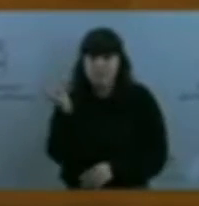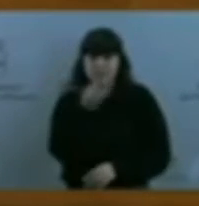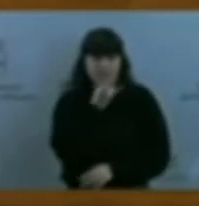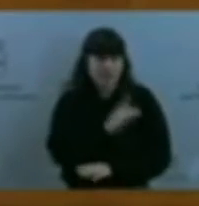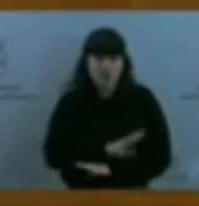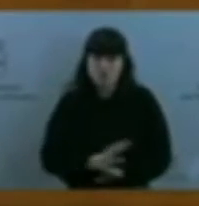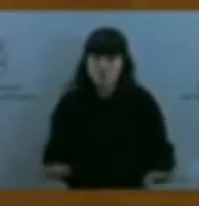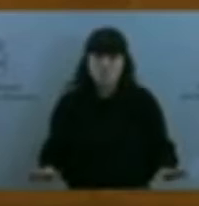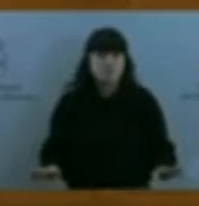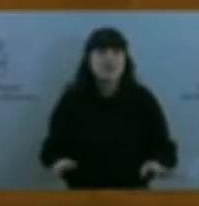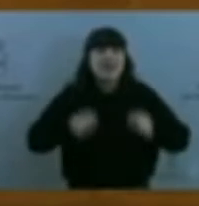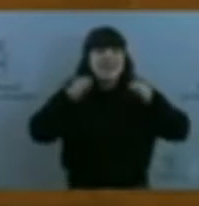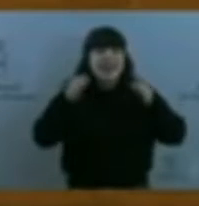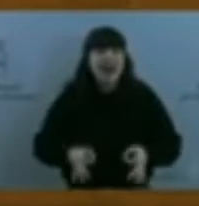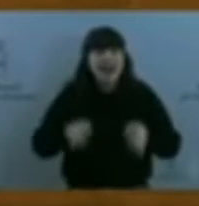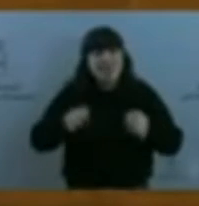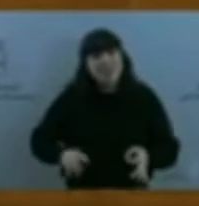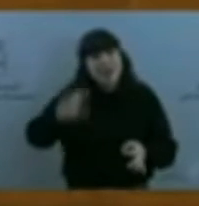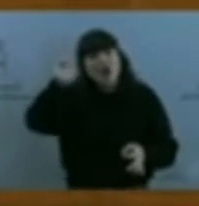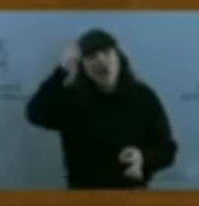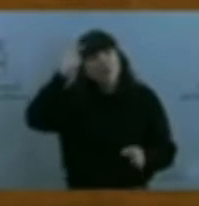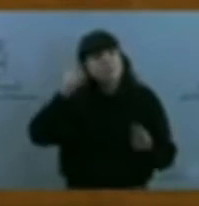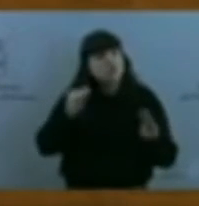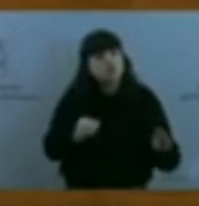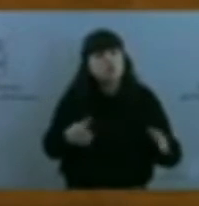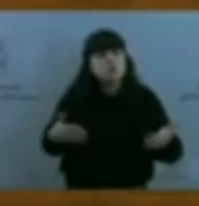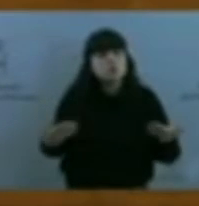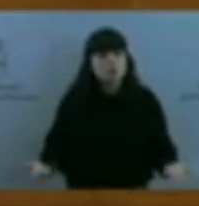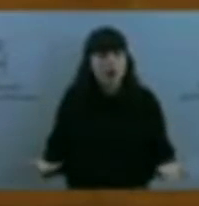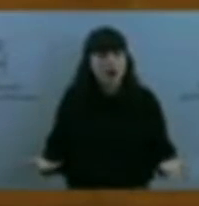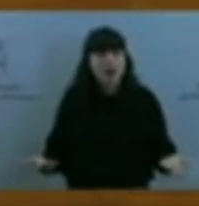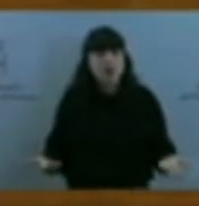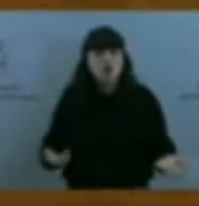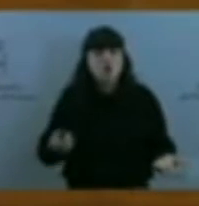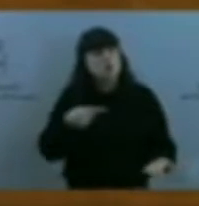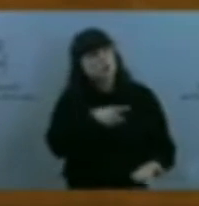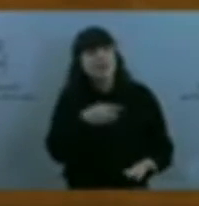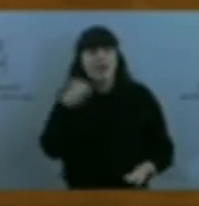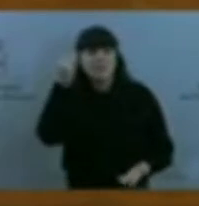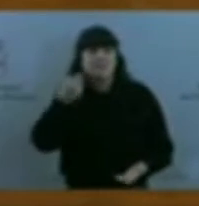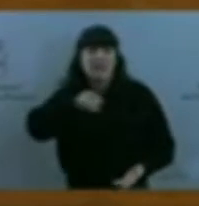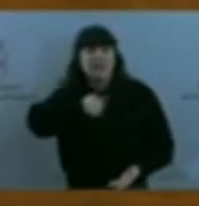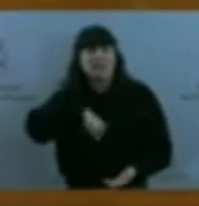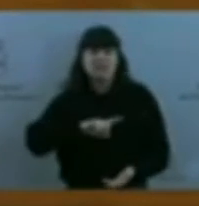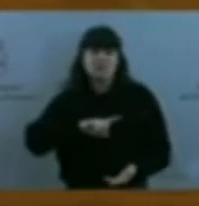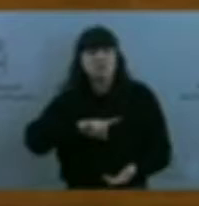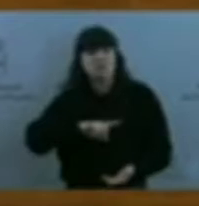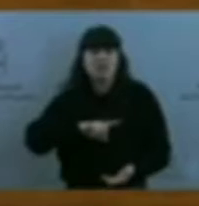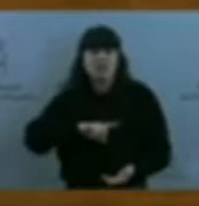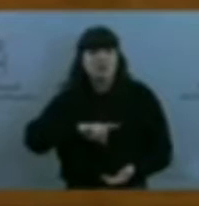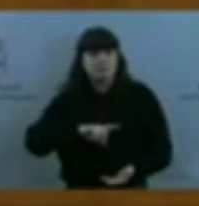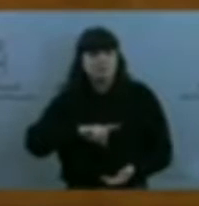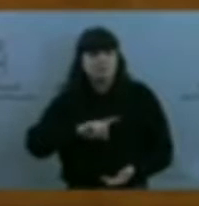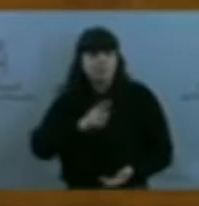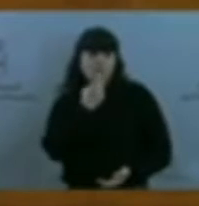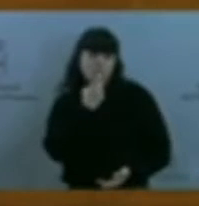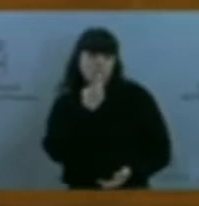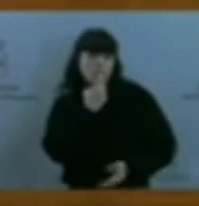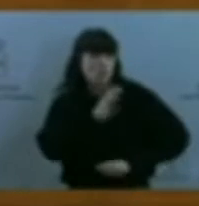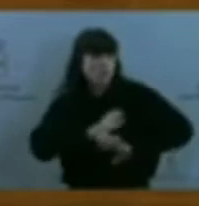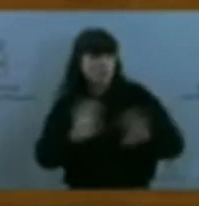garantía? Usted se cree que los demás nos chupamos el dedo y no puede entender que nosotros lo tenemos muy claro. Una garantía es